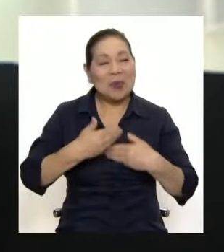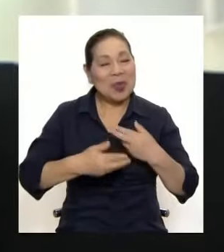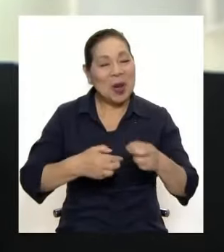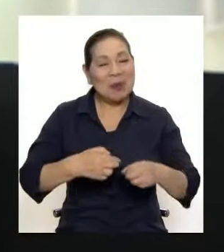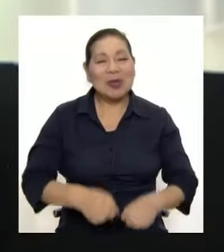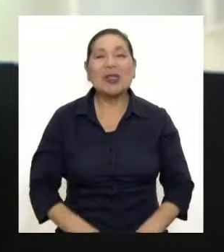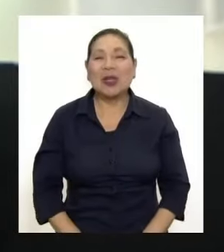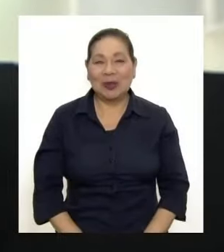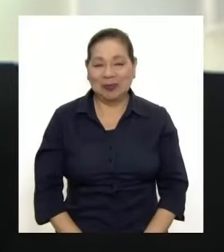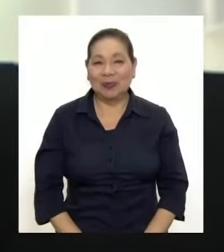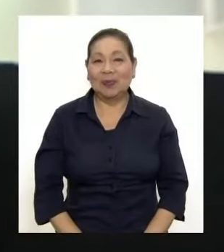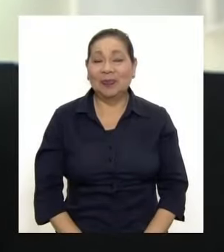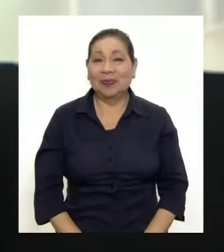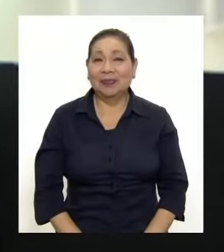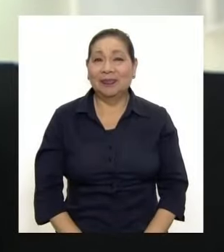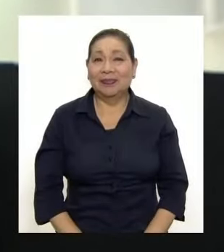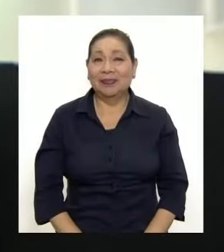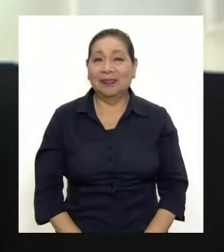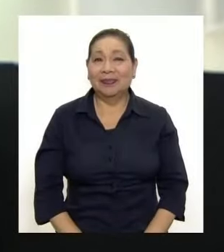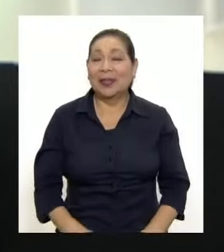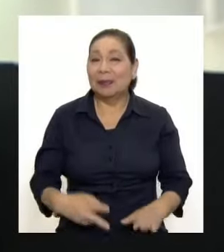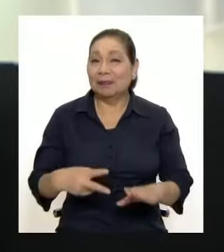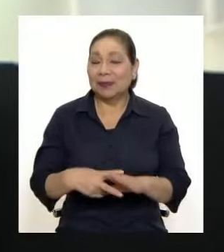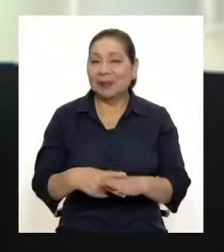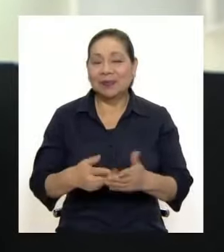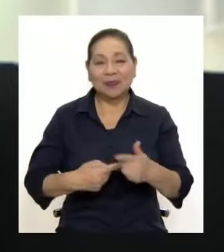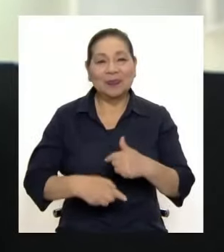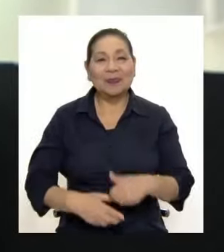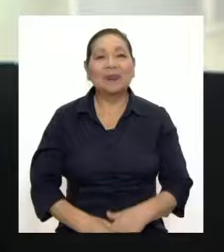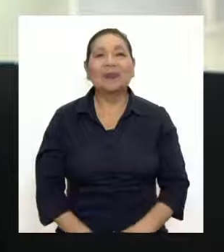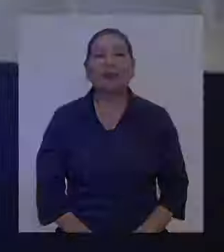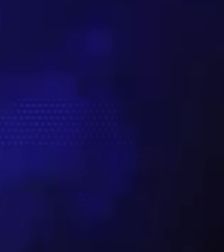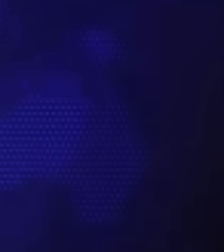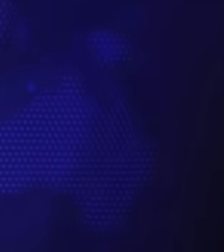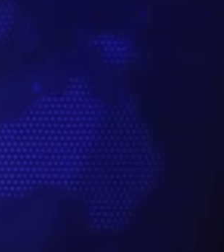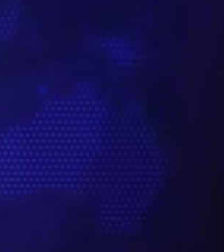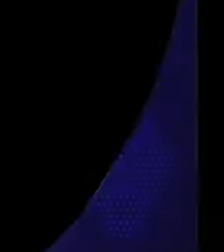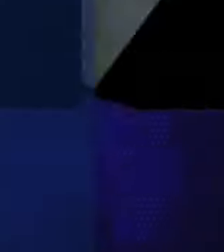gracias gracias Romi muy bien con esto nos vamos a la pausa comercial le